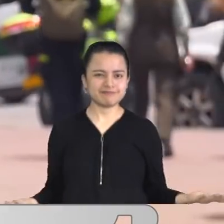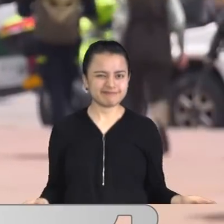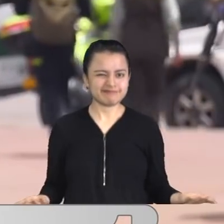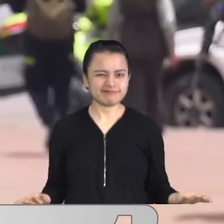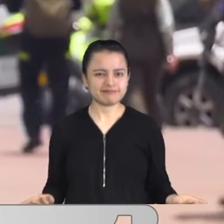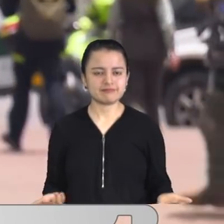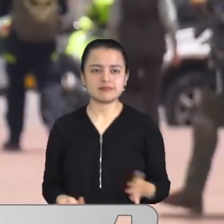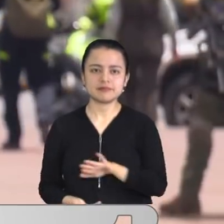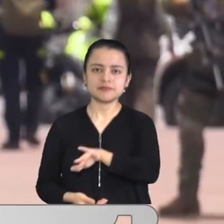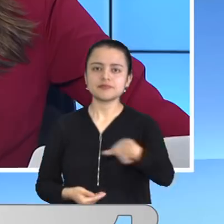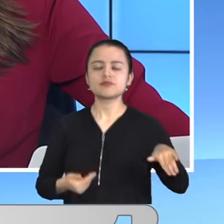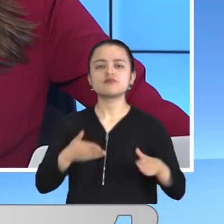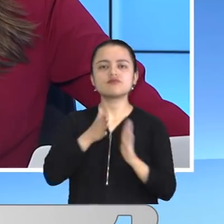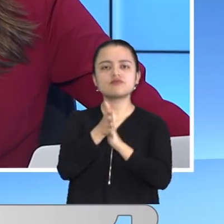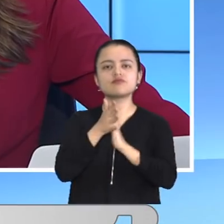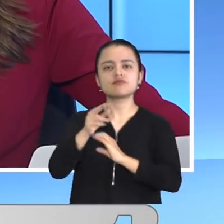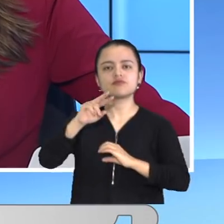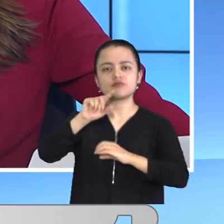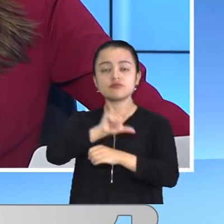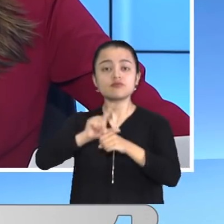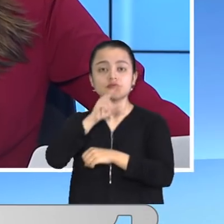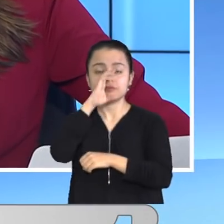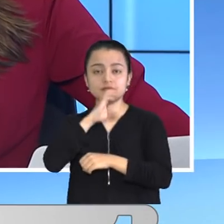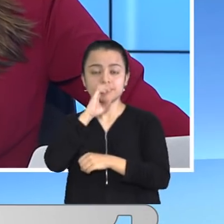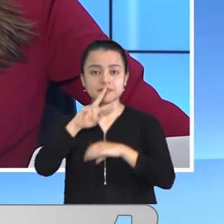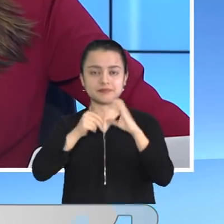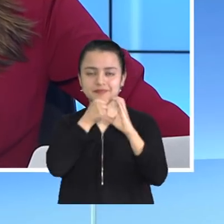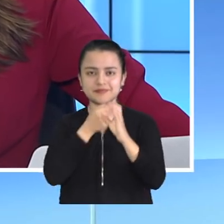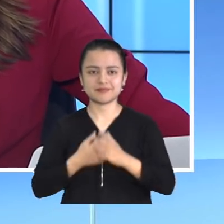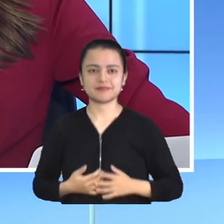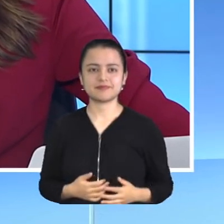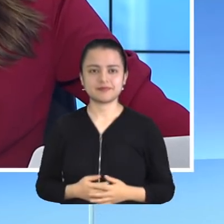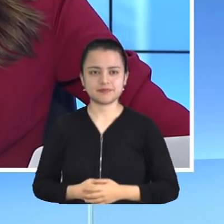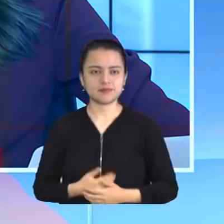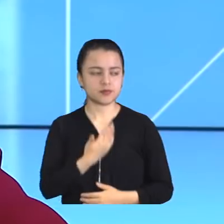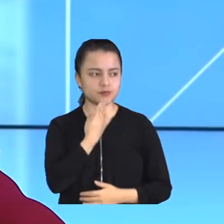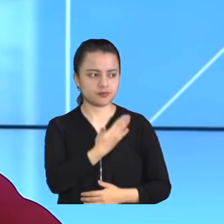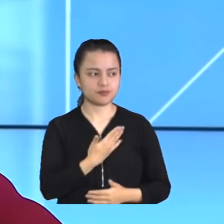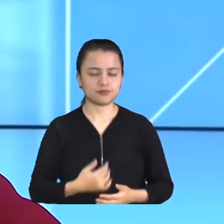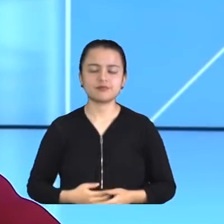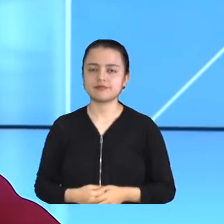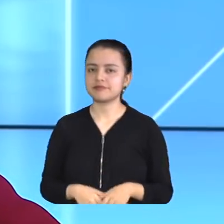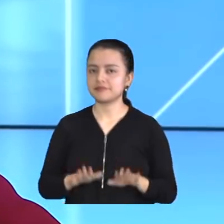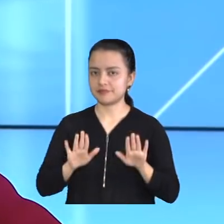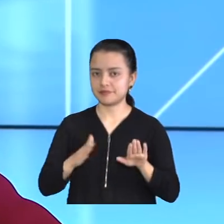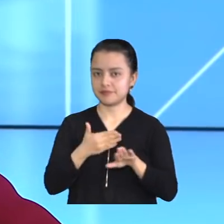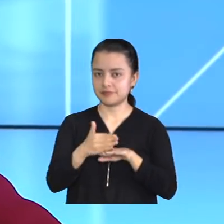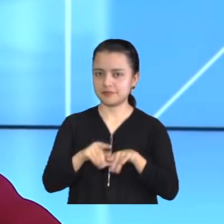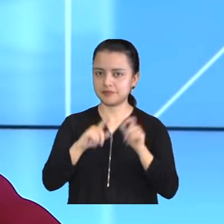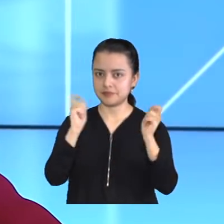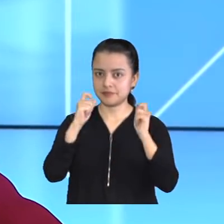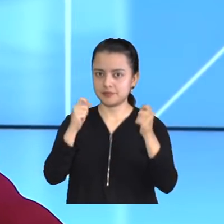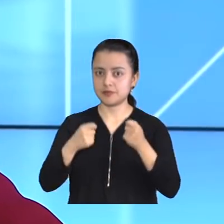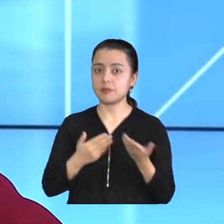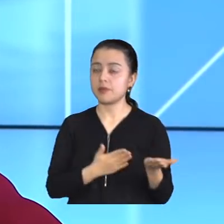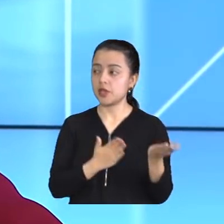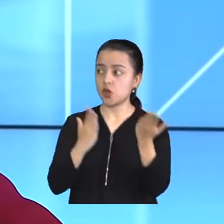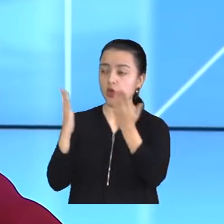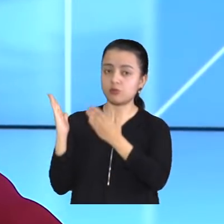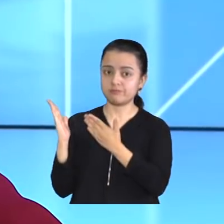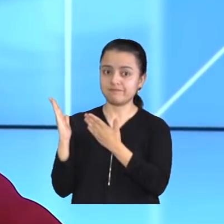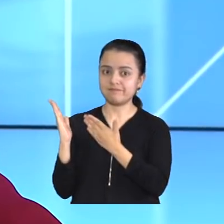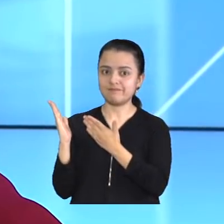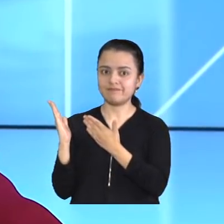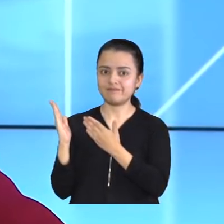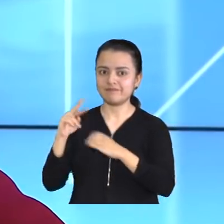de Chapinero, informó Stig Luengas para Noticentro 1 CMI. Así es, Stig, muchísimas gracias. Con esta información hacemos una breve pausa en